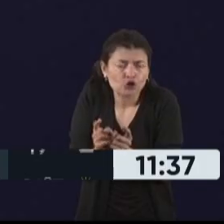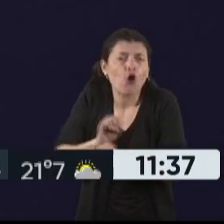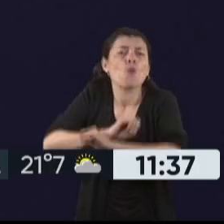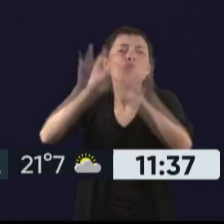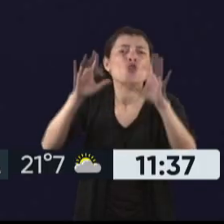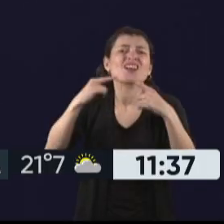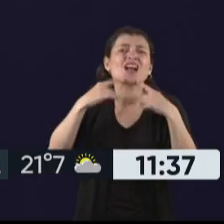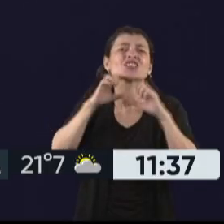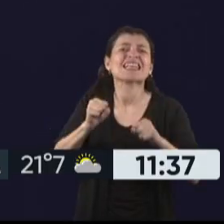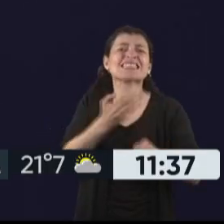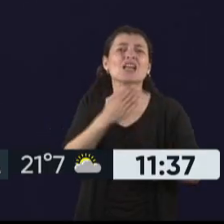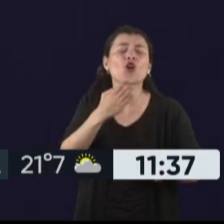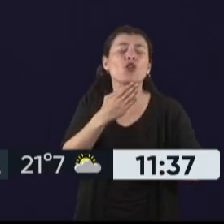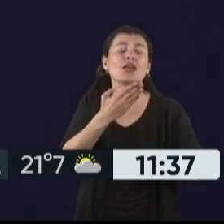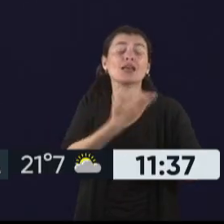del secretario del Tesoro,